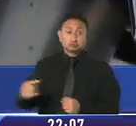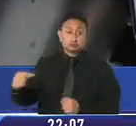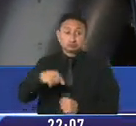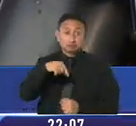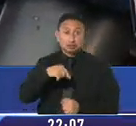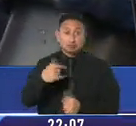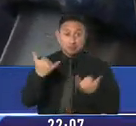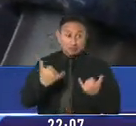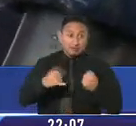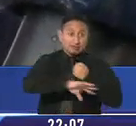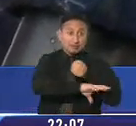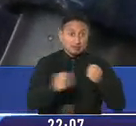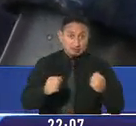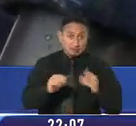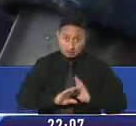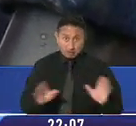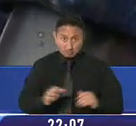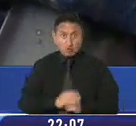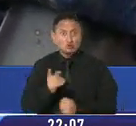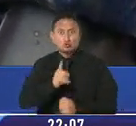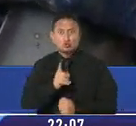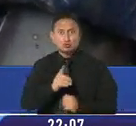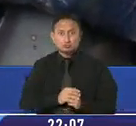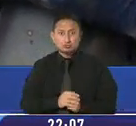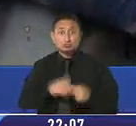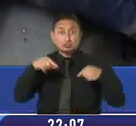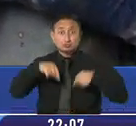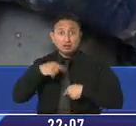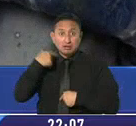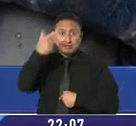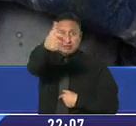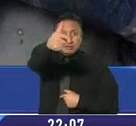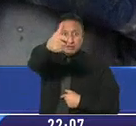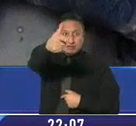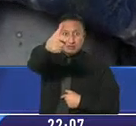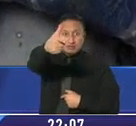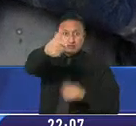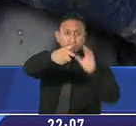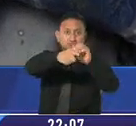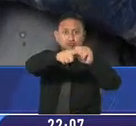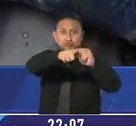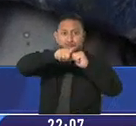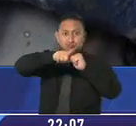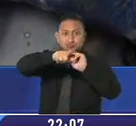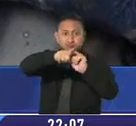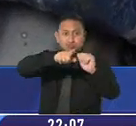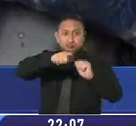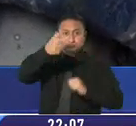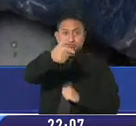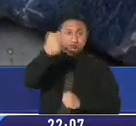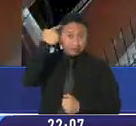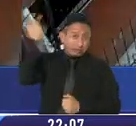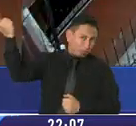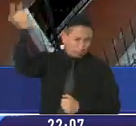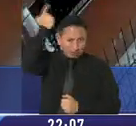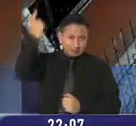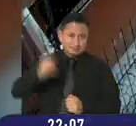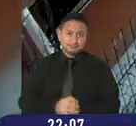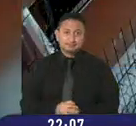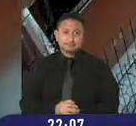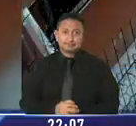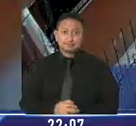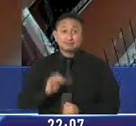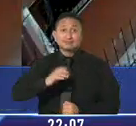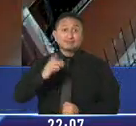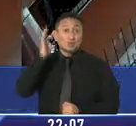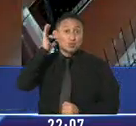situaciones de coger y solamente llevarse el dinero. Cogieron, nos encañonaron, nos rastrillaron las pistolas, a mi amiga le rompieron la cabeza. Hubo un forcejeo,